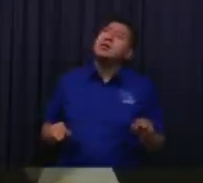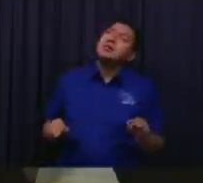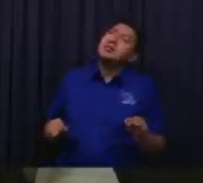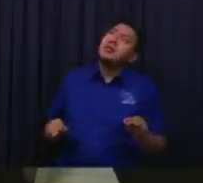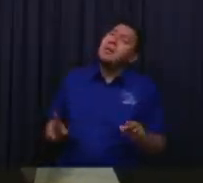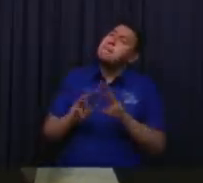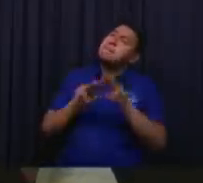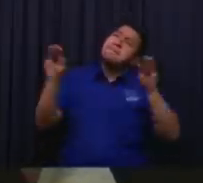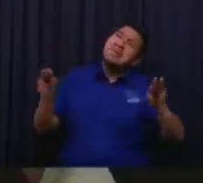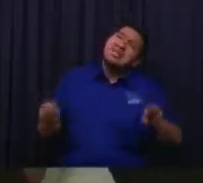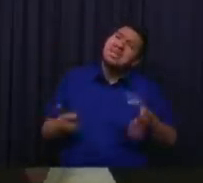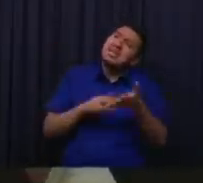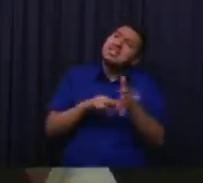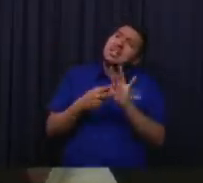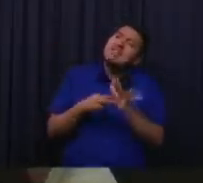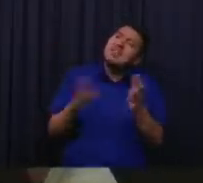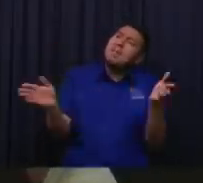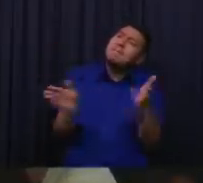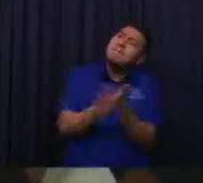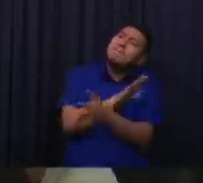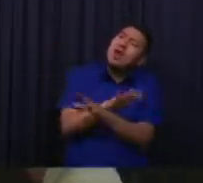mesa que representa muerte